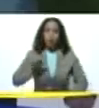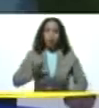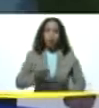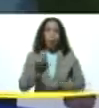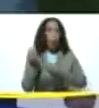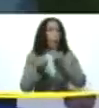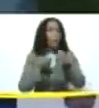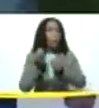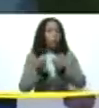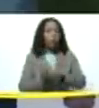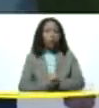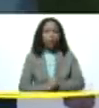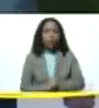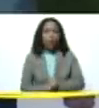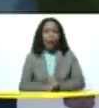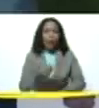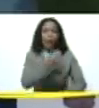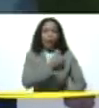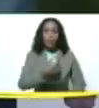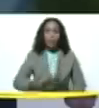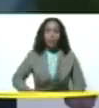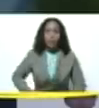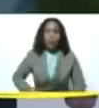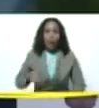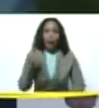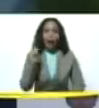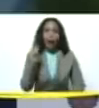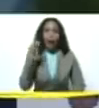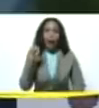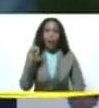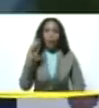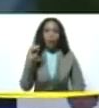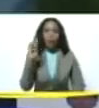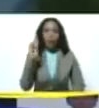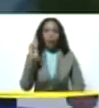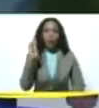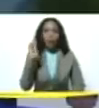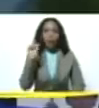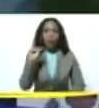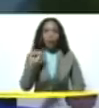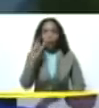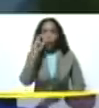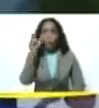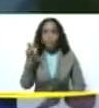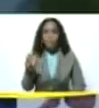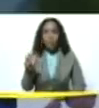como la del presidente Andrés Manuel López Obrador